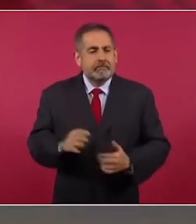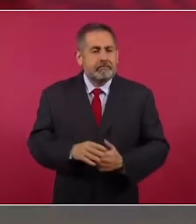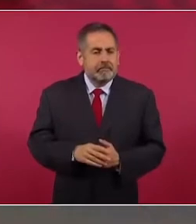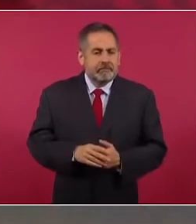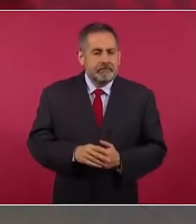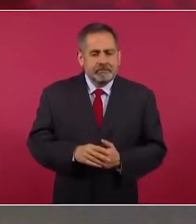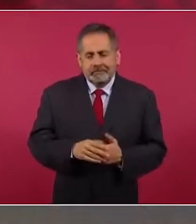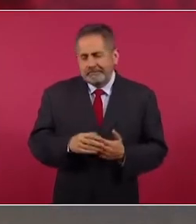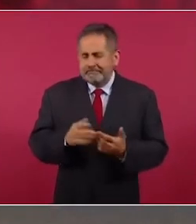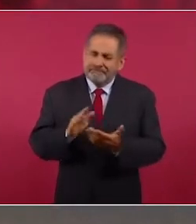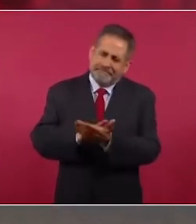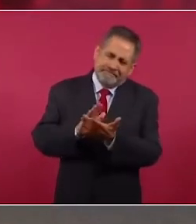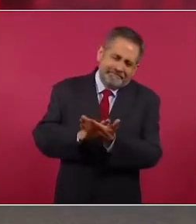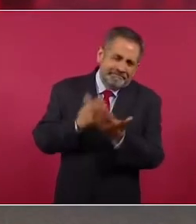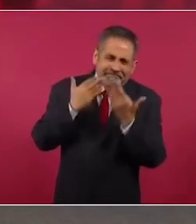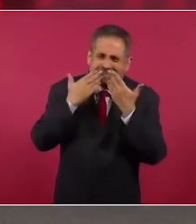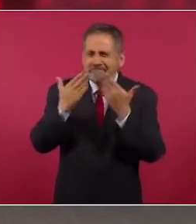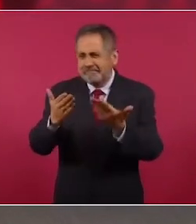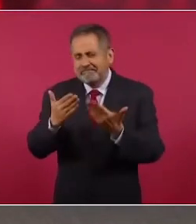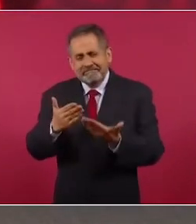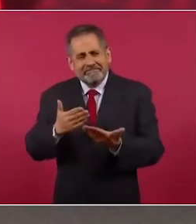pues debe celebrarse.